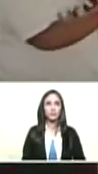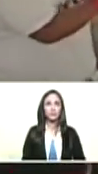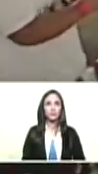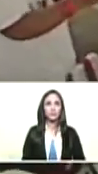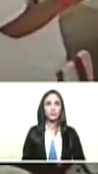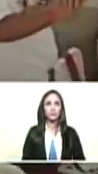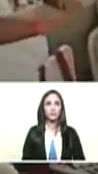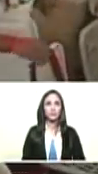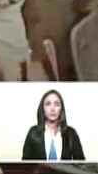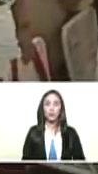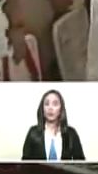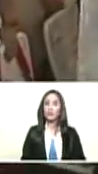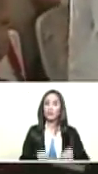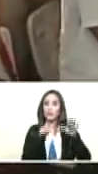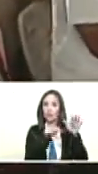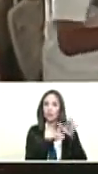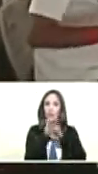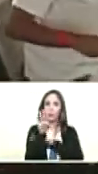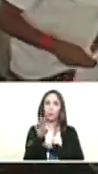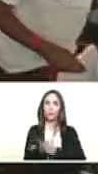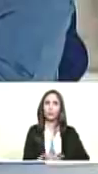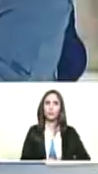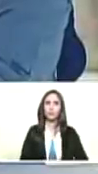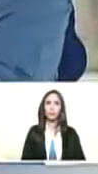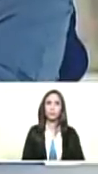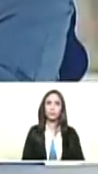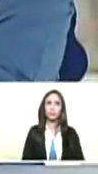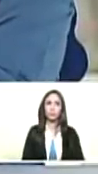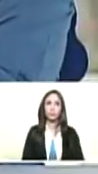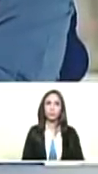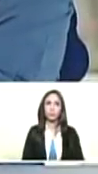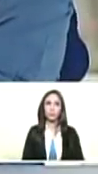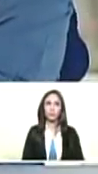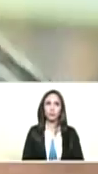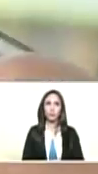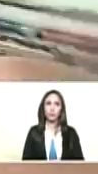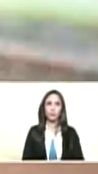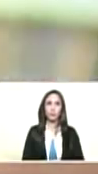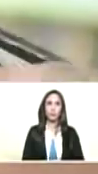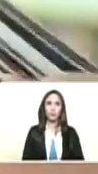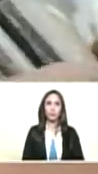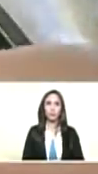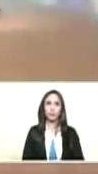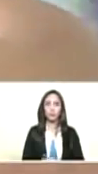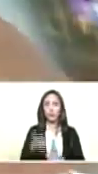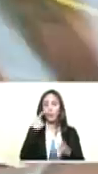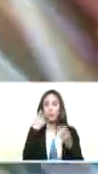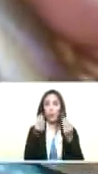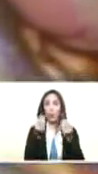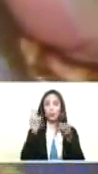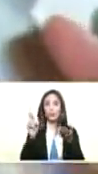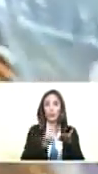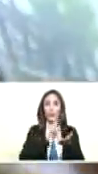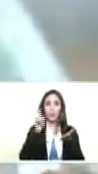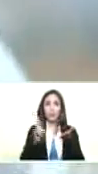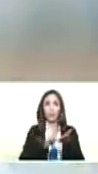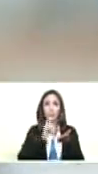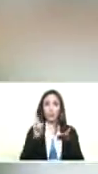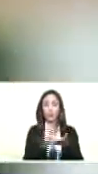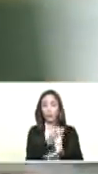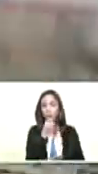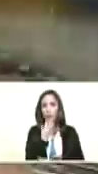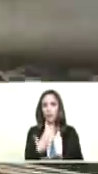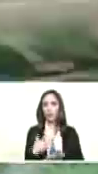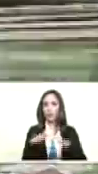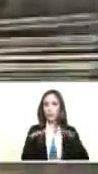Miren, 64, mira. Es como jugar baraja, ¿ves? Ernesto. jugar baraja, mira, qué belleza, mira,